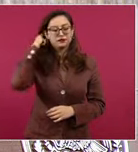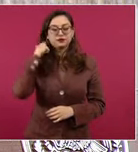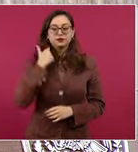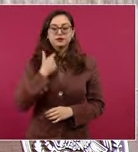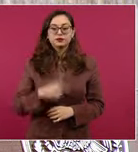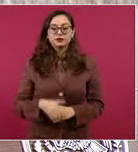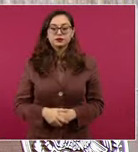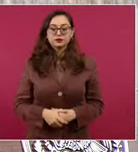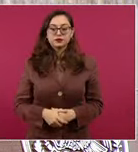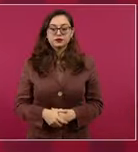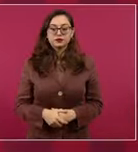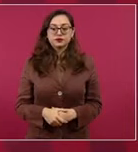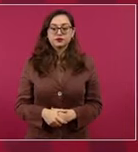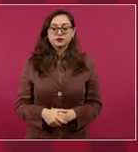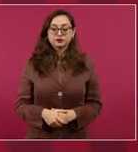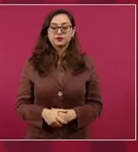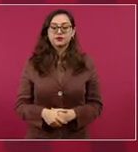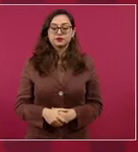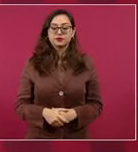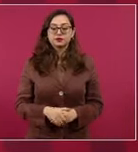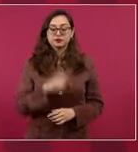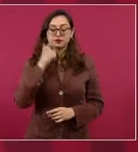Entonces, el maestro